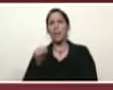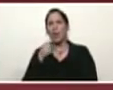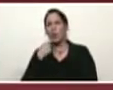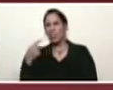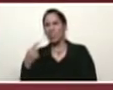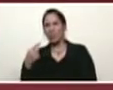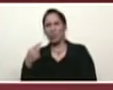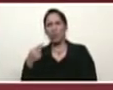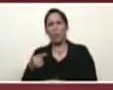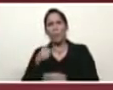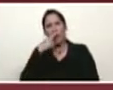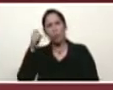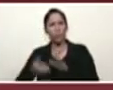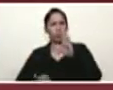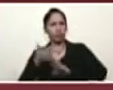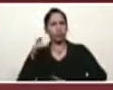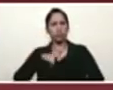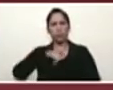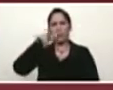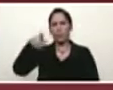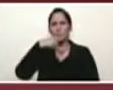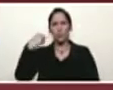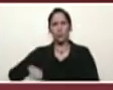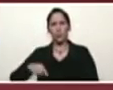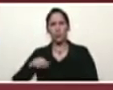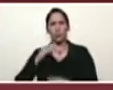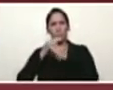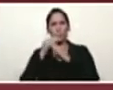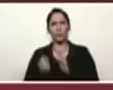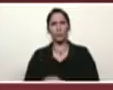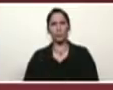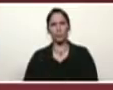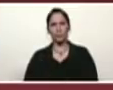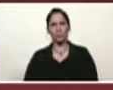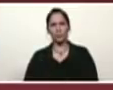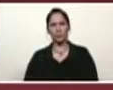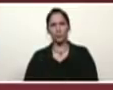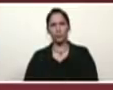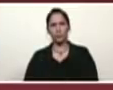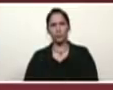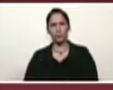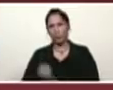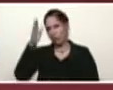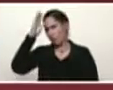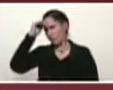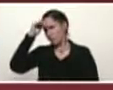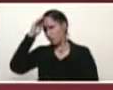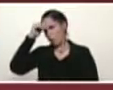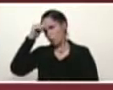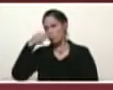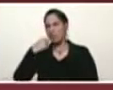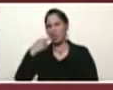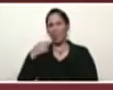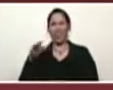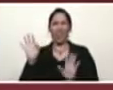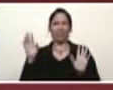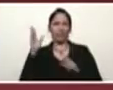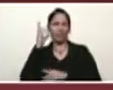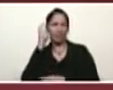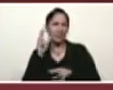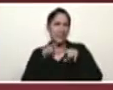rusos se lo impidieron? Y Trump se lo despachó. Eso era un rumor que había por ahí, no le pares a